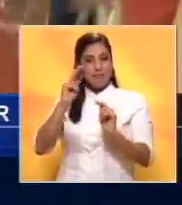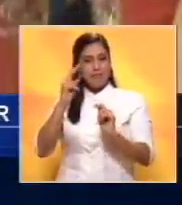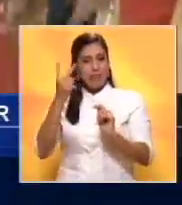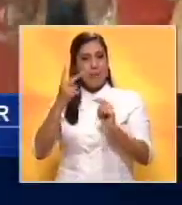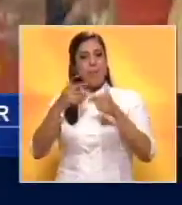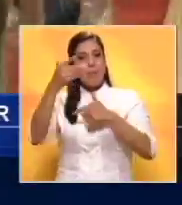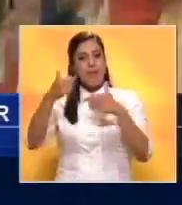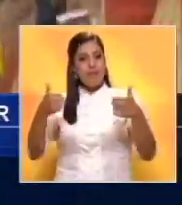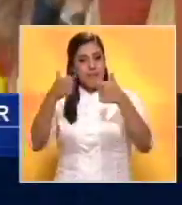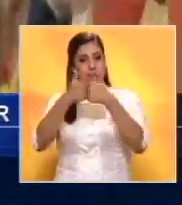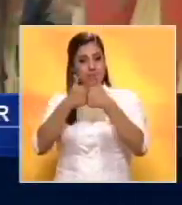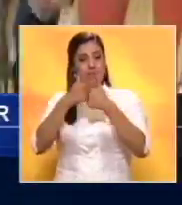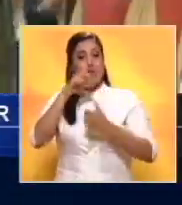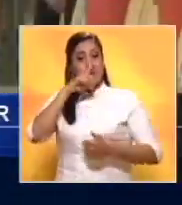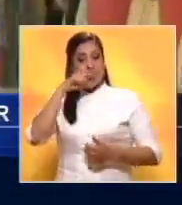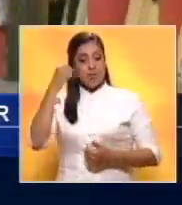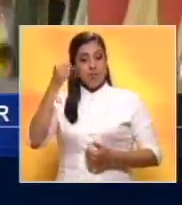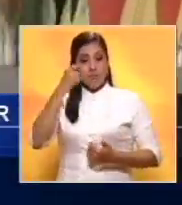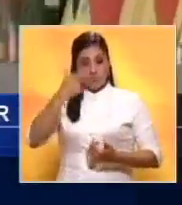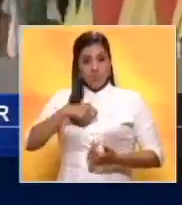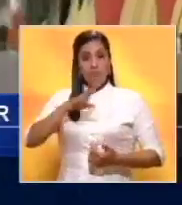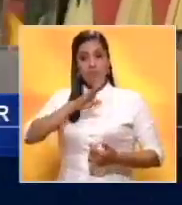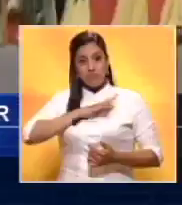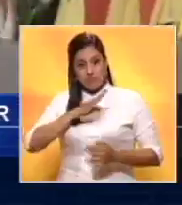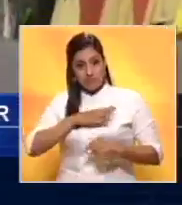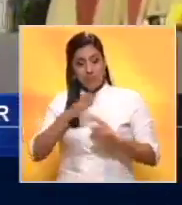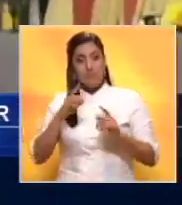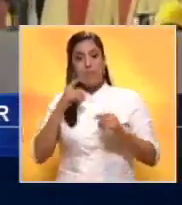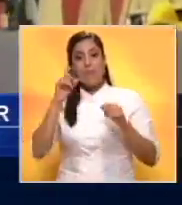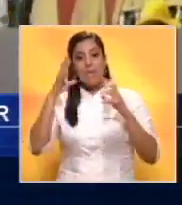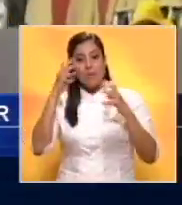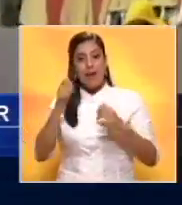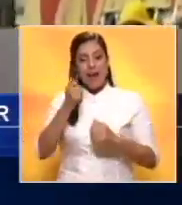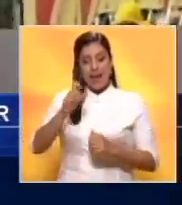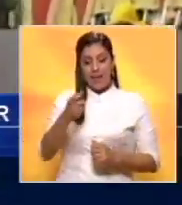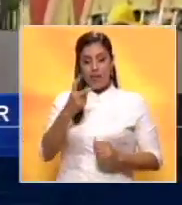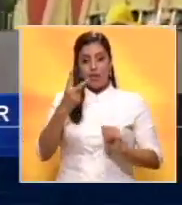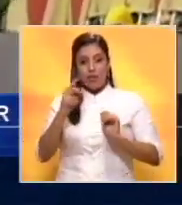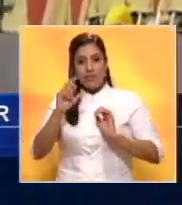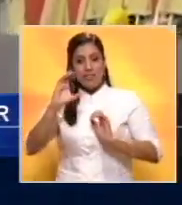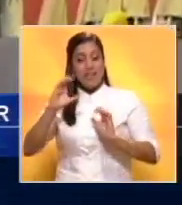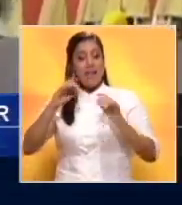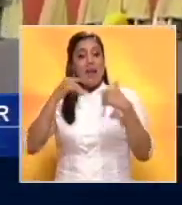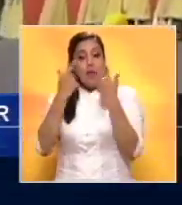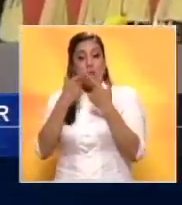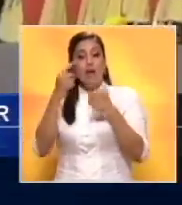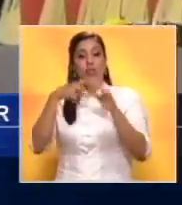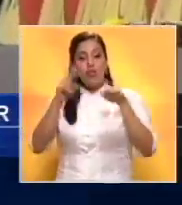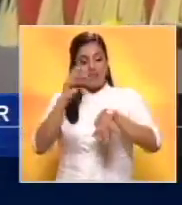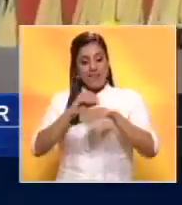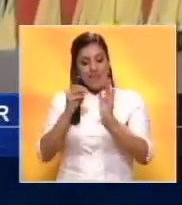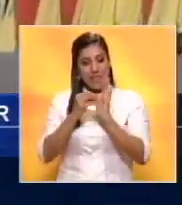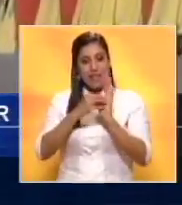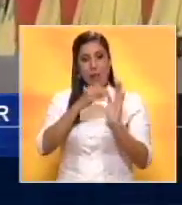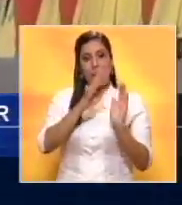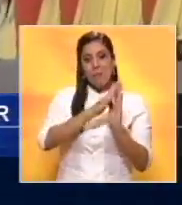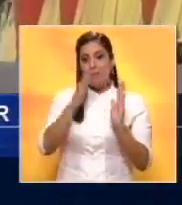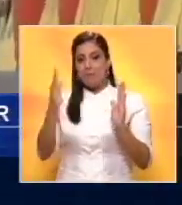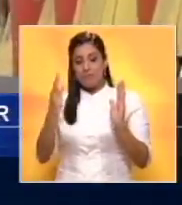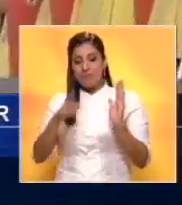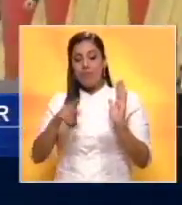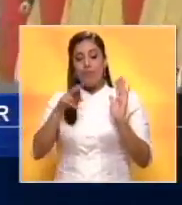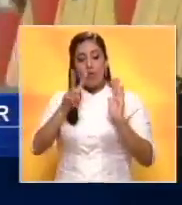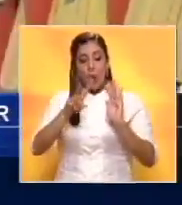en la clasificación. El francés Romain Bardet del AG2R La Mundial ganó la etapa 12 entre Pau y Peyreguts